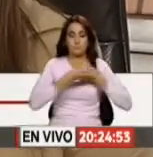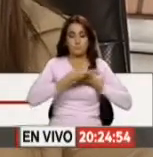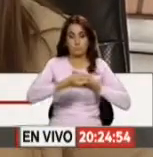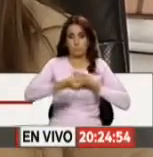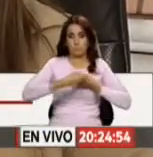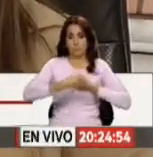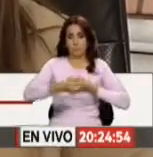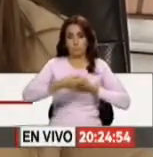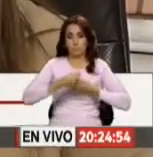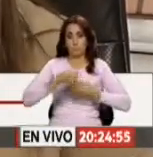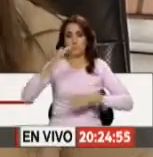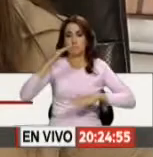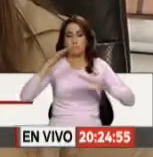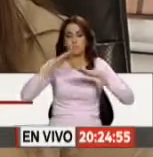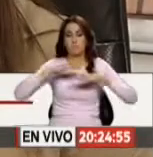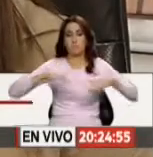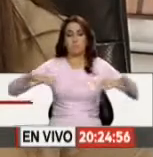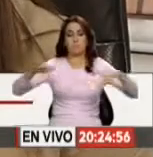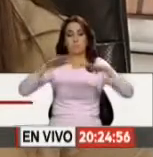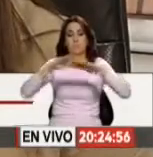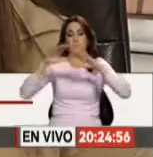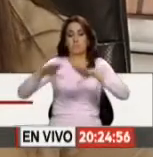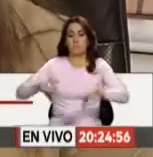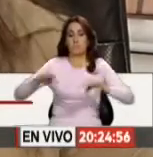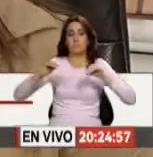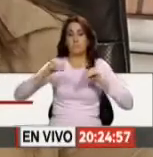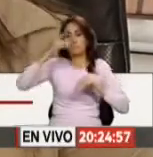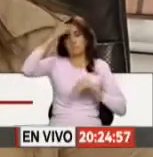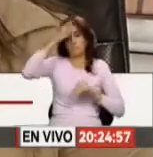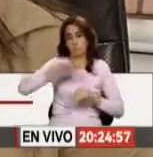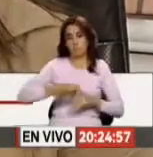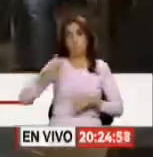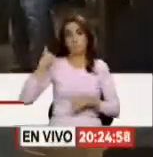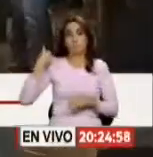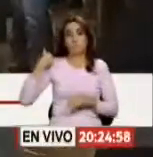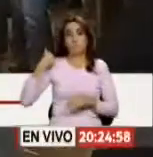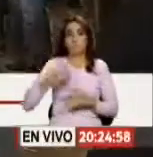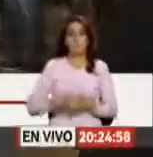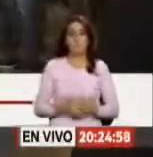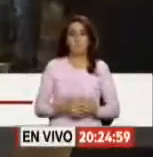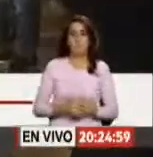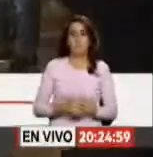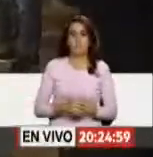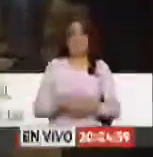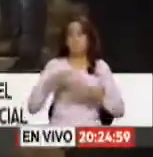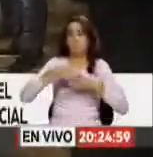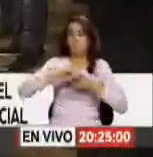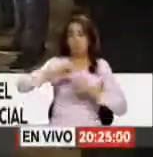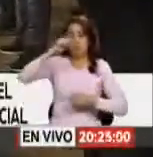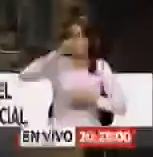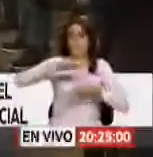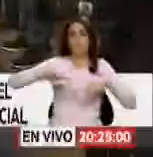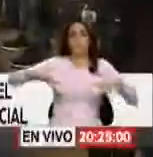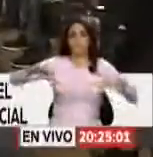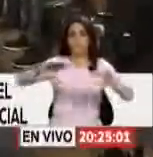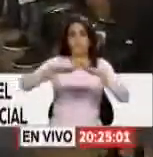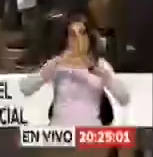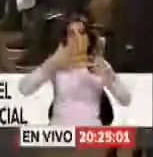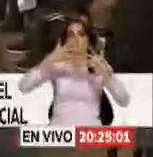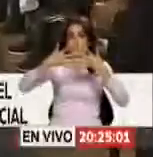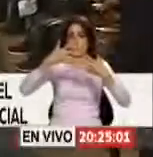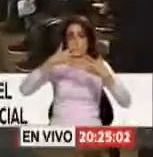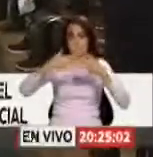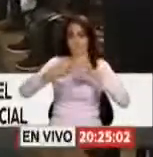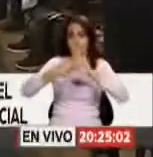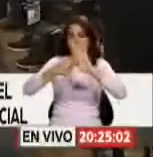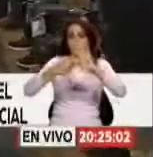de votos. Es por eso que se ha tomado la decisión de poner unas plantillas. Se trata de una lámina transparente que será utilizada como una